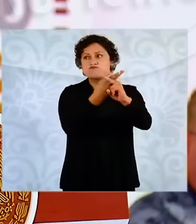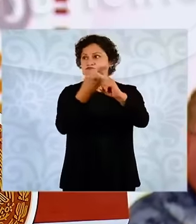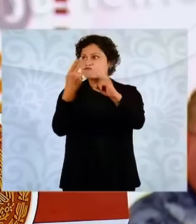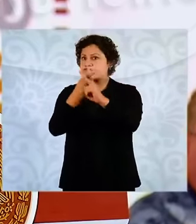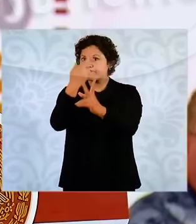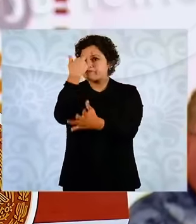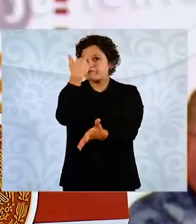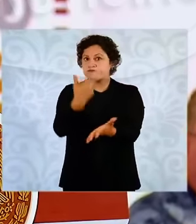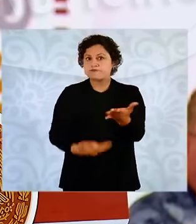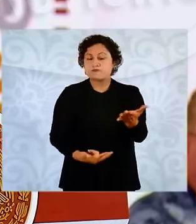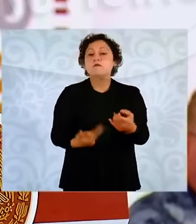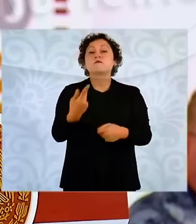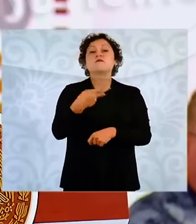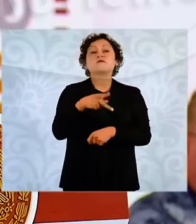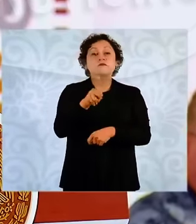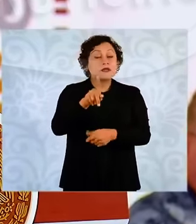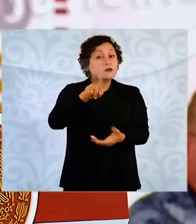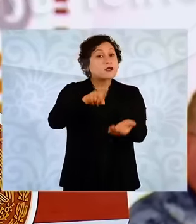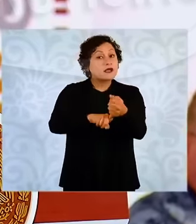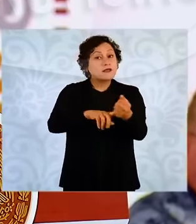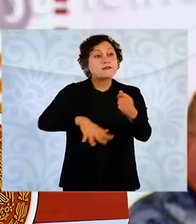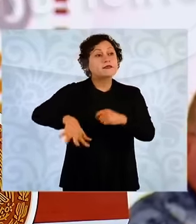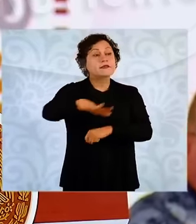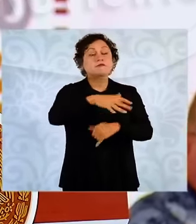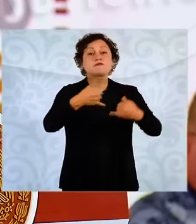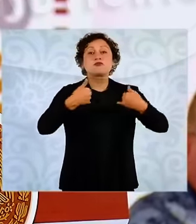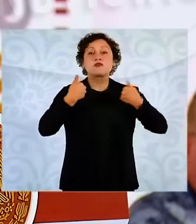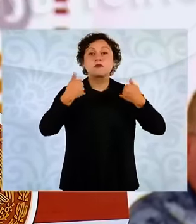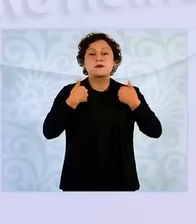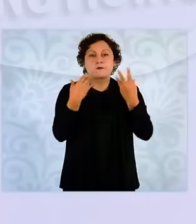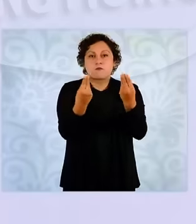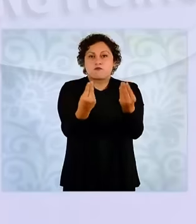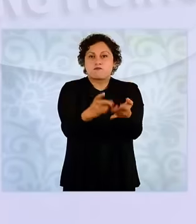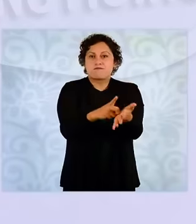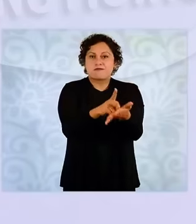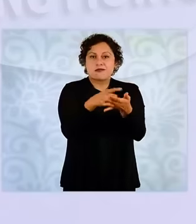estado con más jóvenes con adicciones.